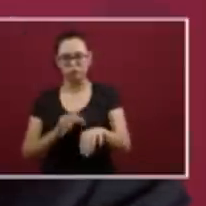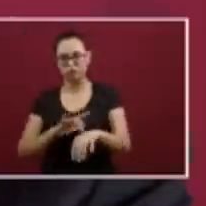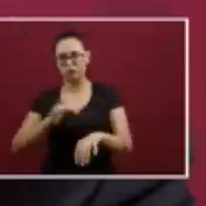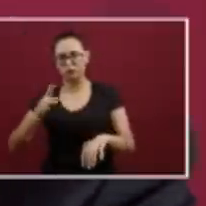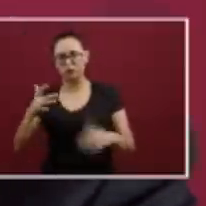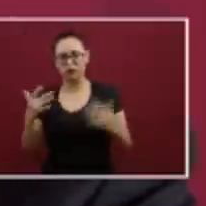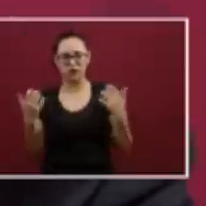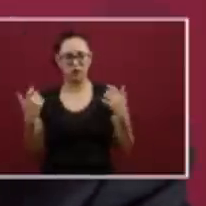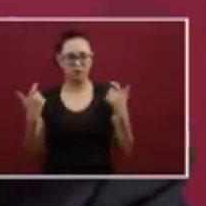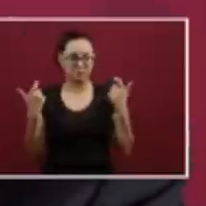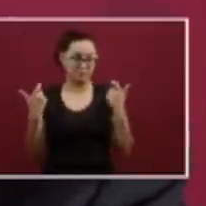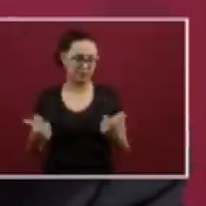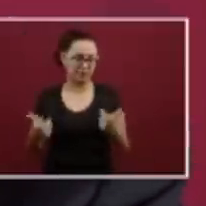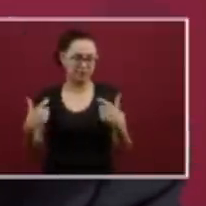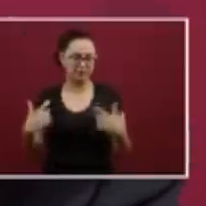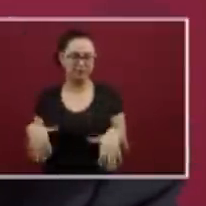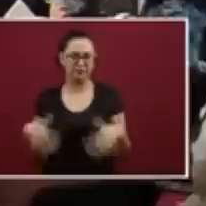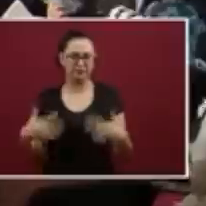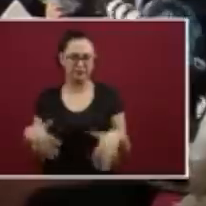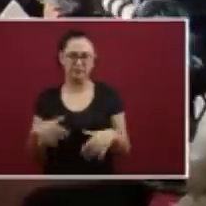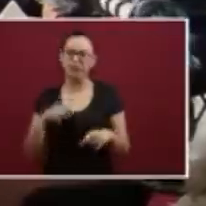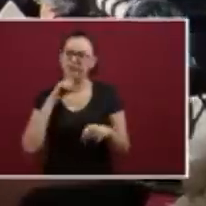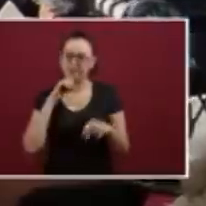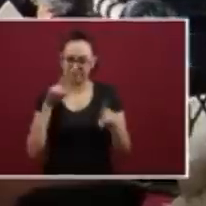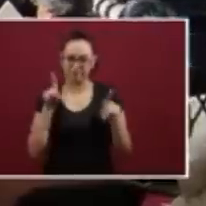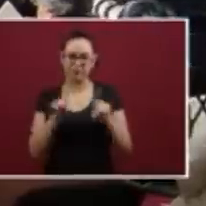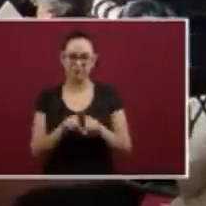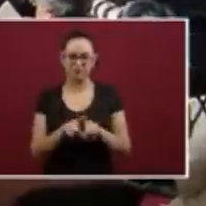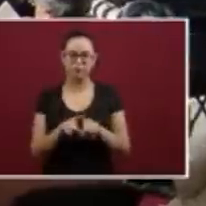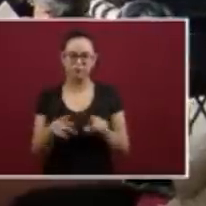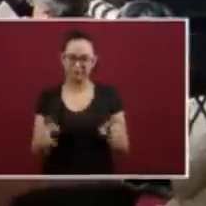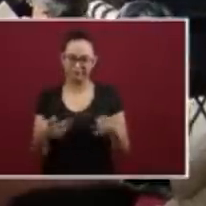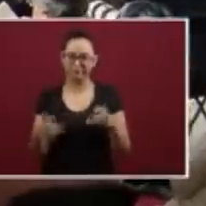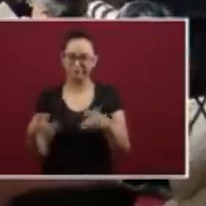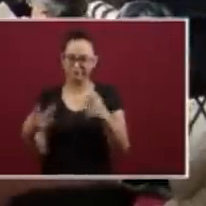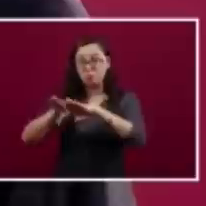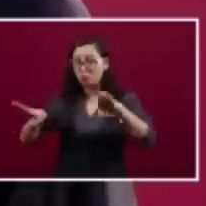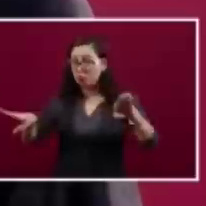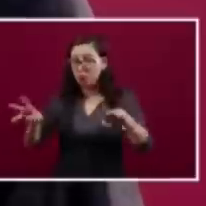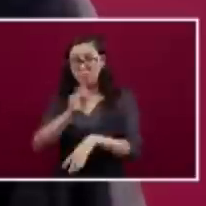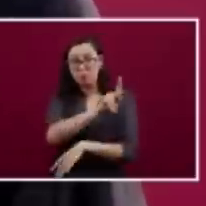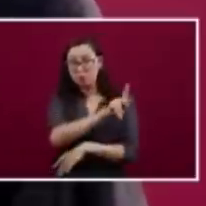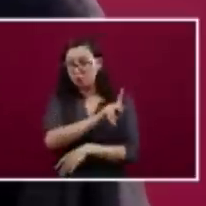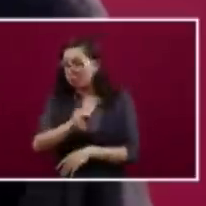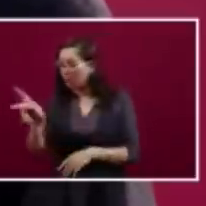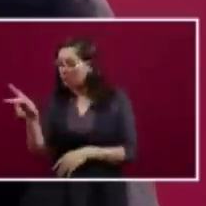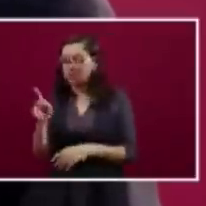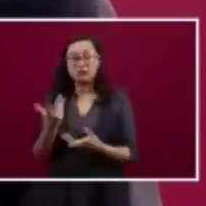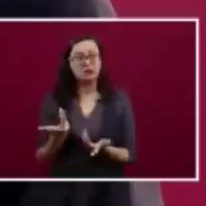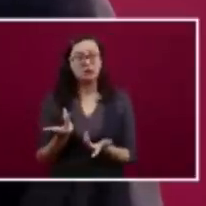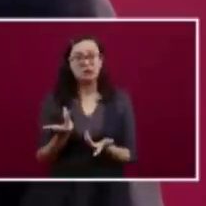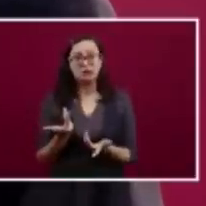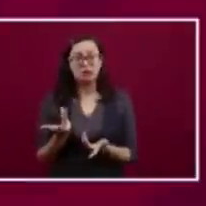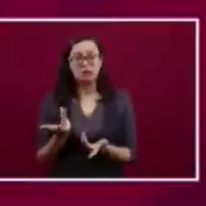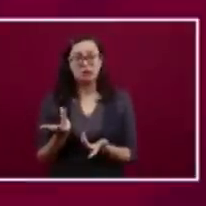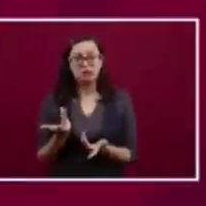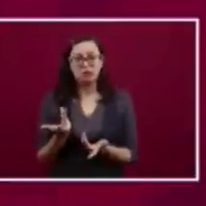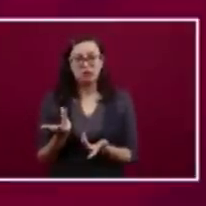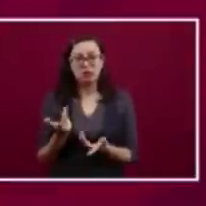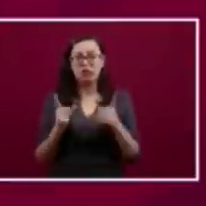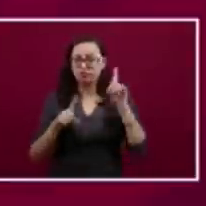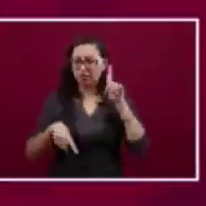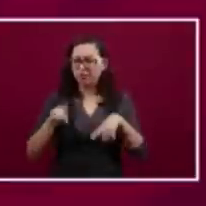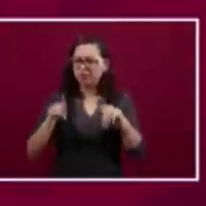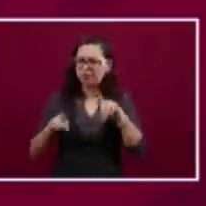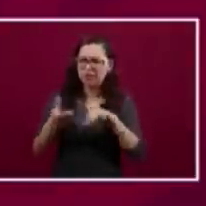a las que les negó el permiso y, por lo tanto, los recursos para hacerlo. Depende de la